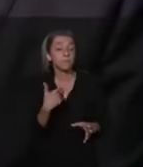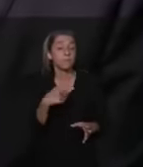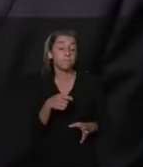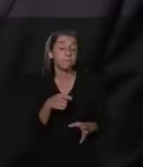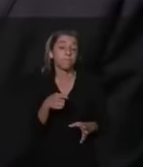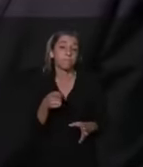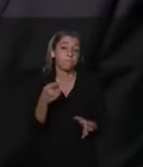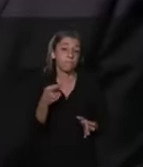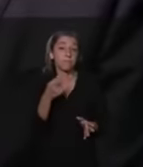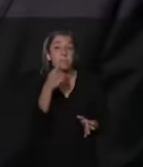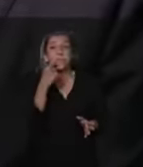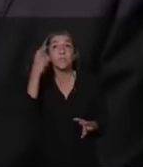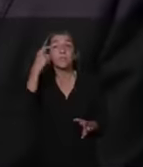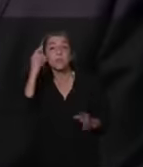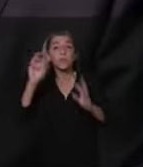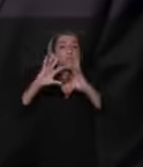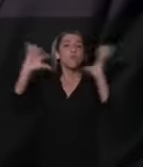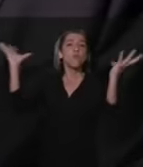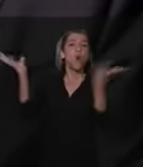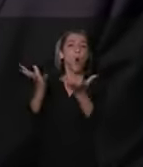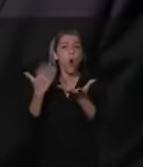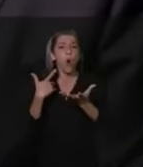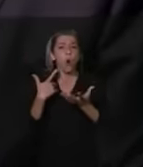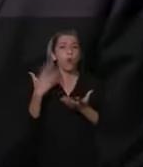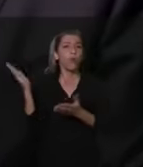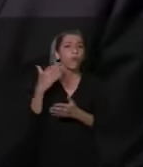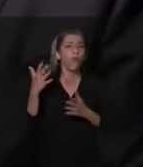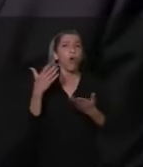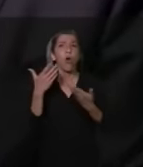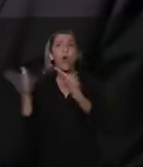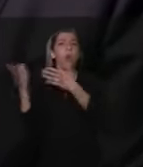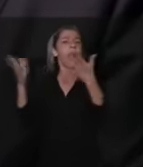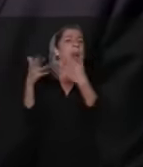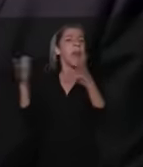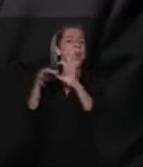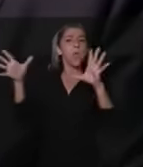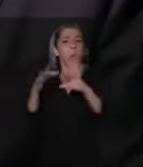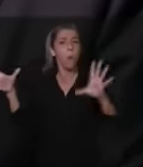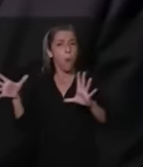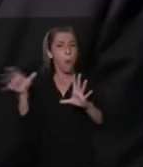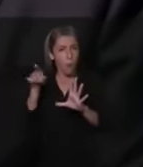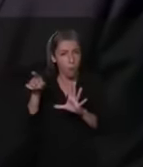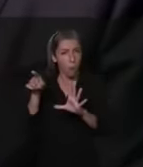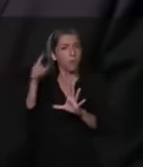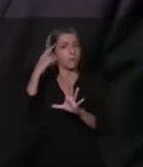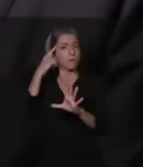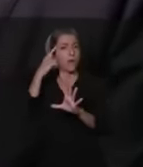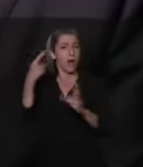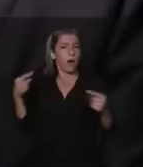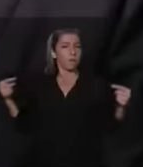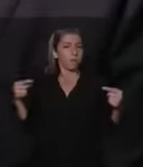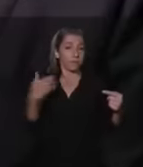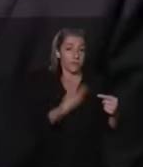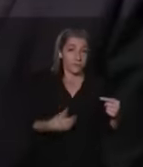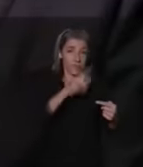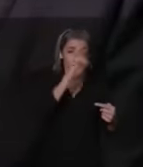donde hay anarquismo, siempre que haya estado, el Estado siempre se ocupa de la seguridad. En el caso argentino, como